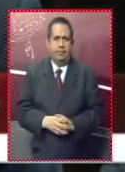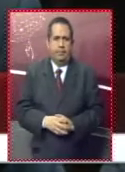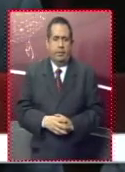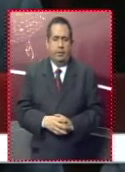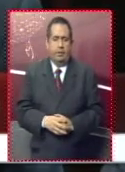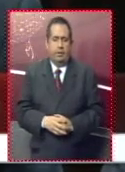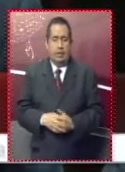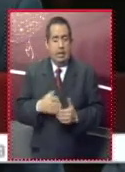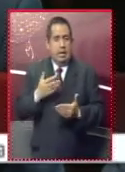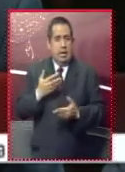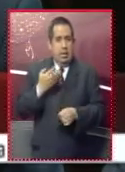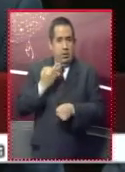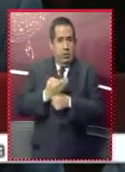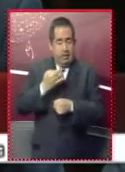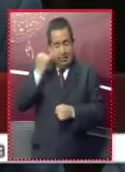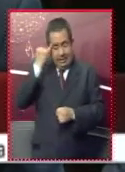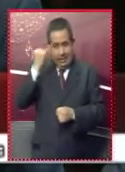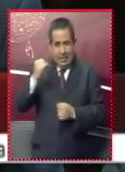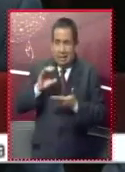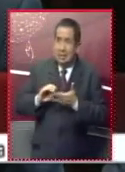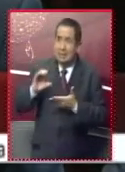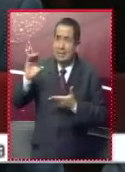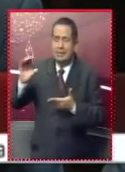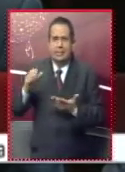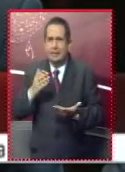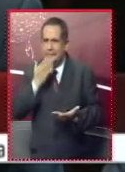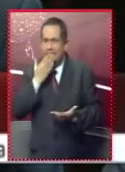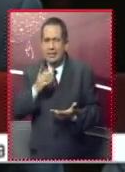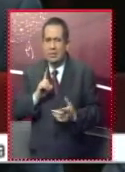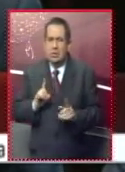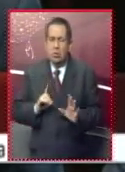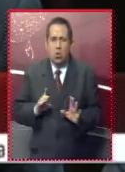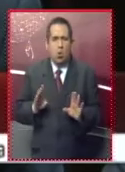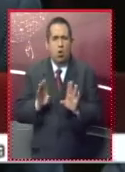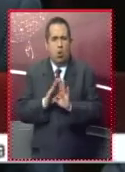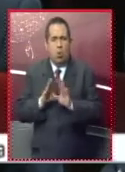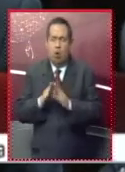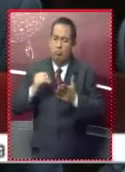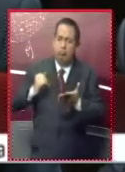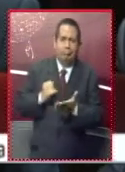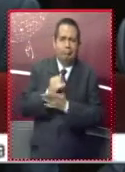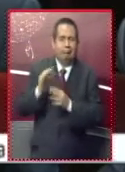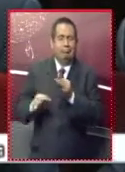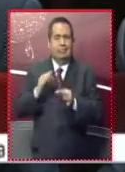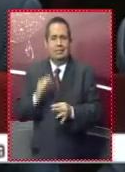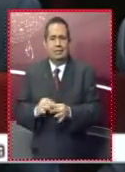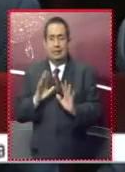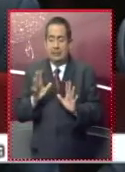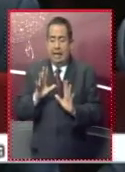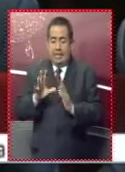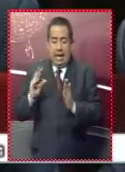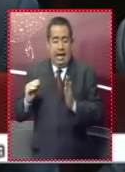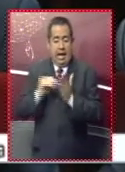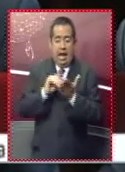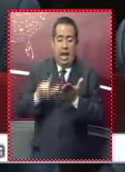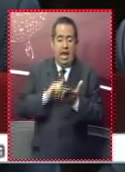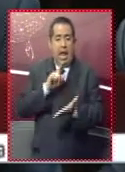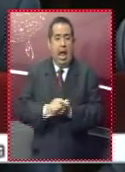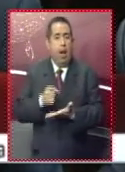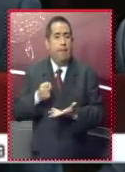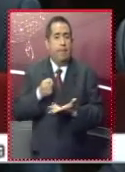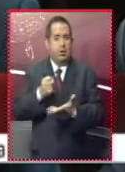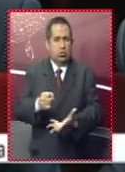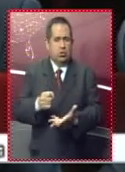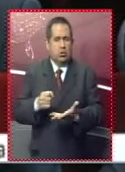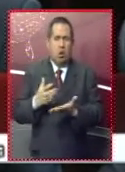Esta medida no debió haberse tomado como definitiva y haberse incluido en la ley de presupuesto,